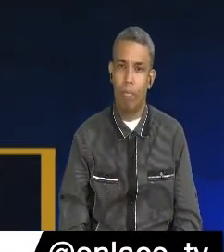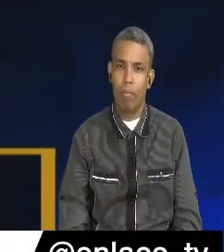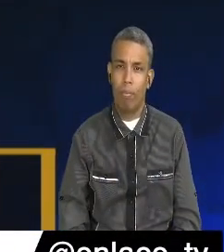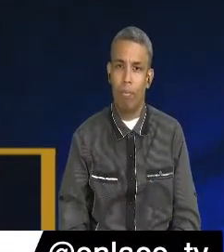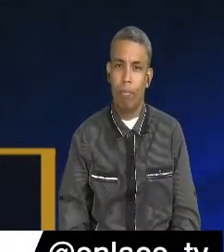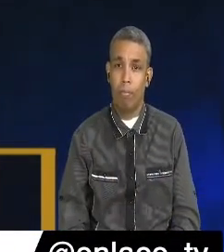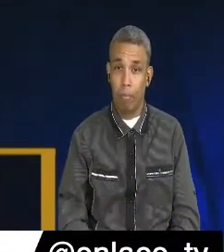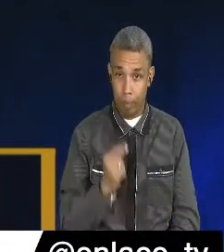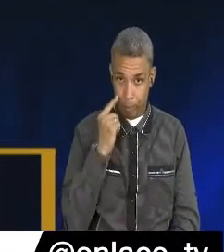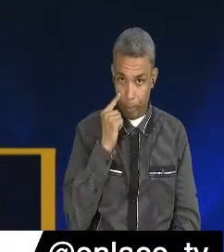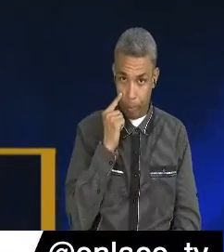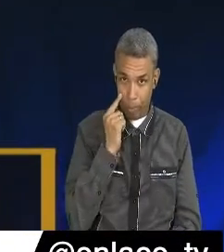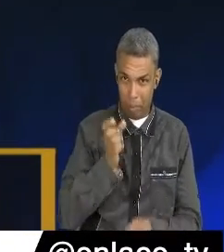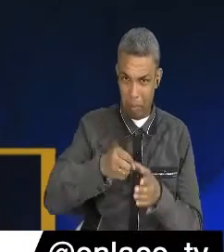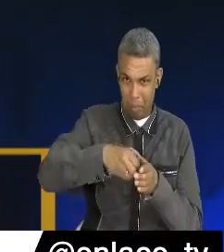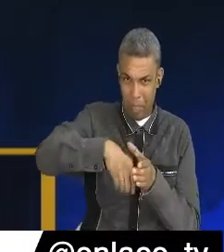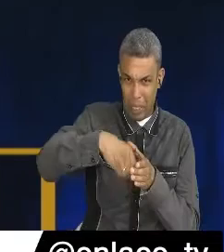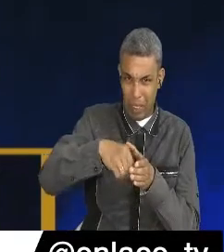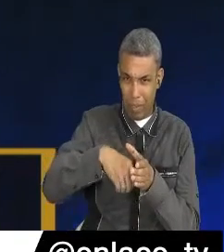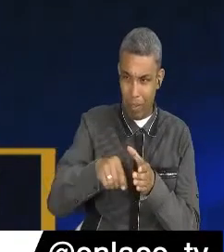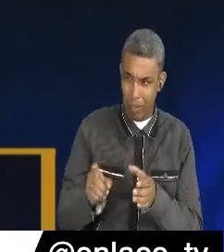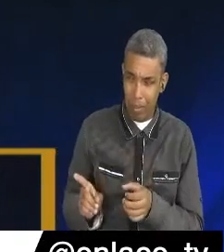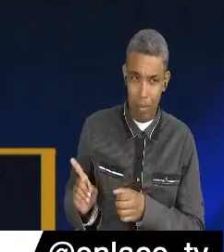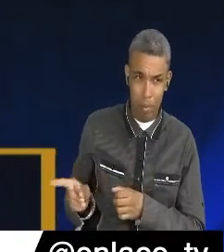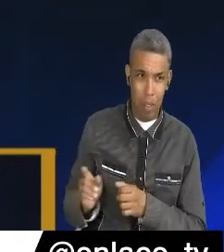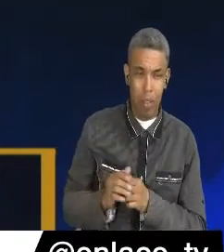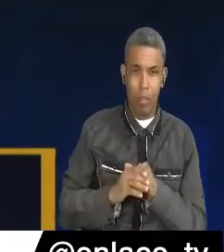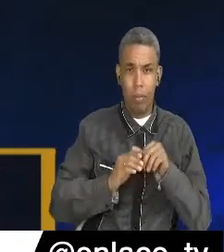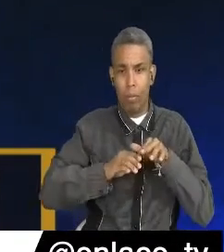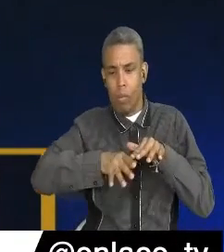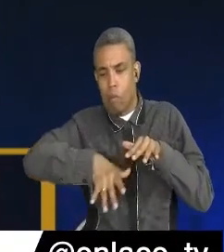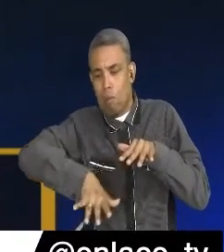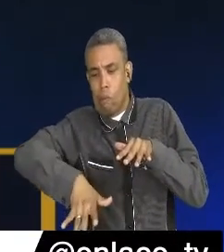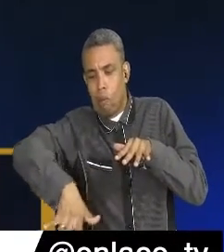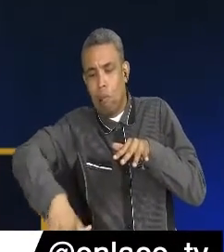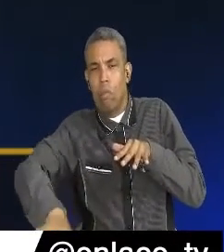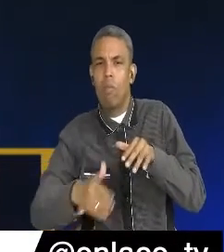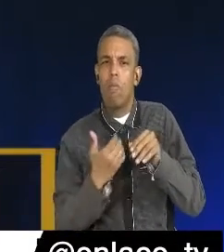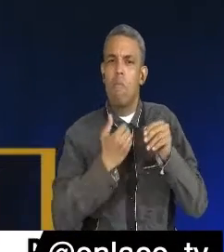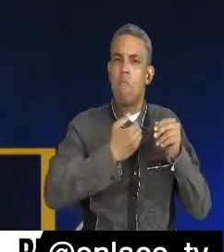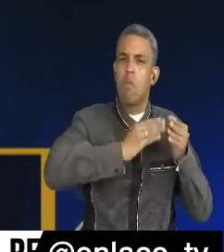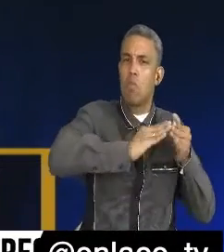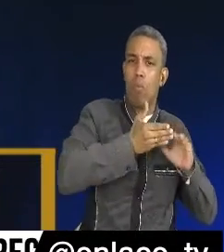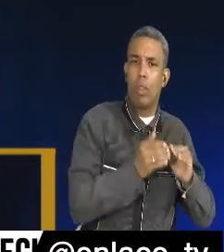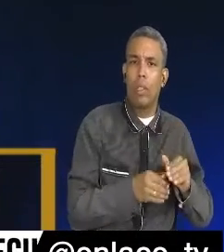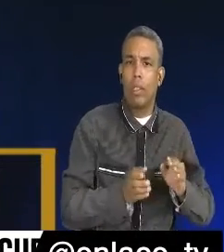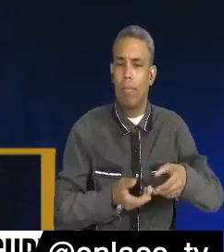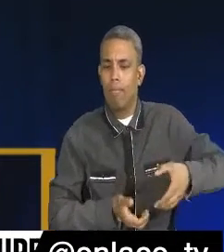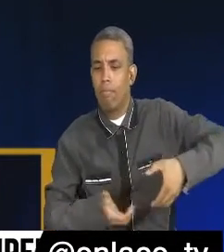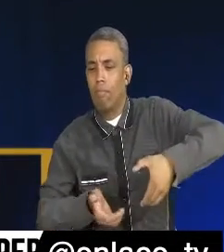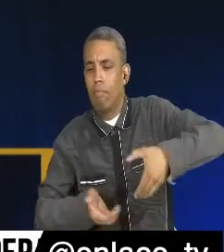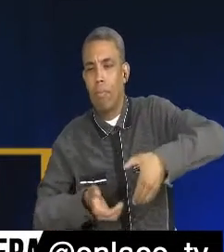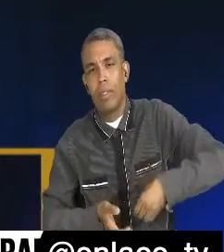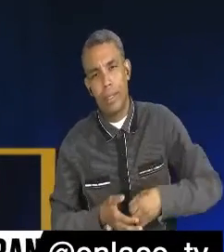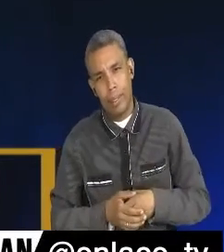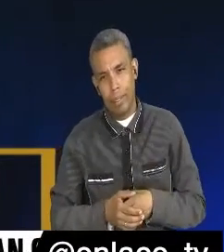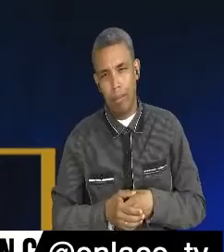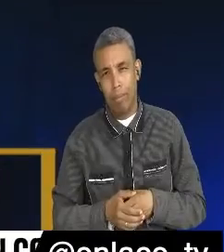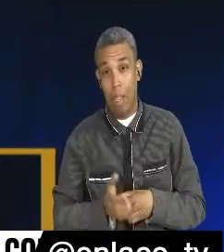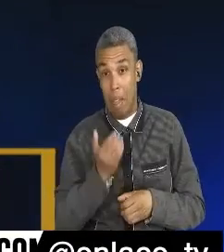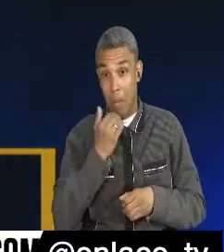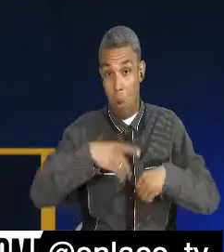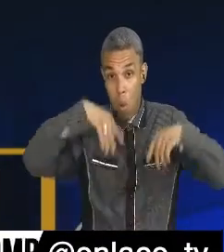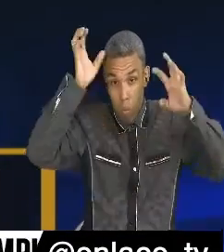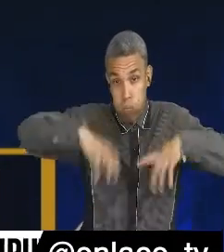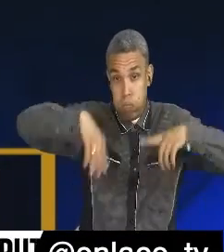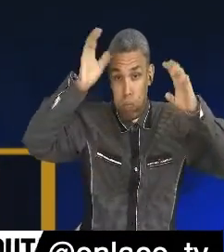Continuando con este tema, en el barrio Cristo Rey, este rumbón se ha convertido en el botadero de basura. Nuestro reportero ciudadano denuncia que cuando llueve se inunda